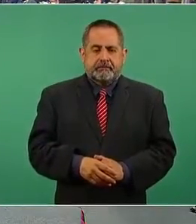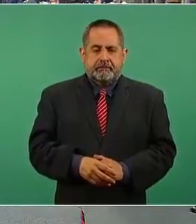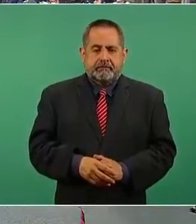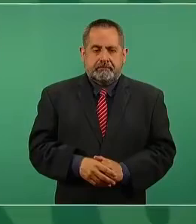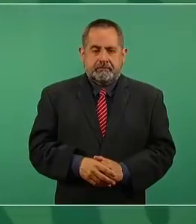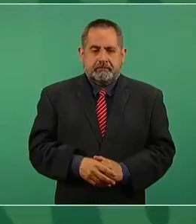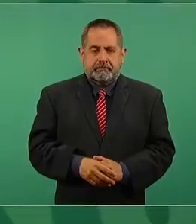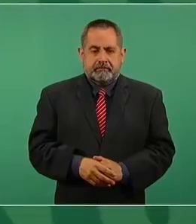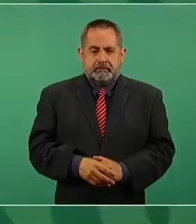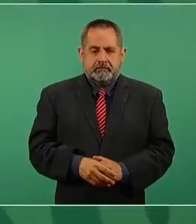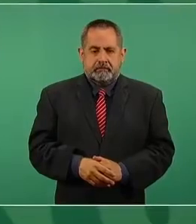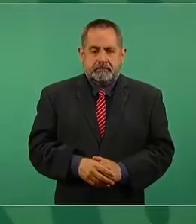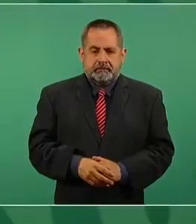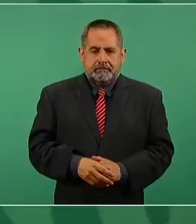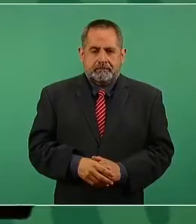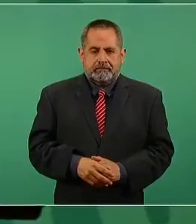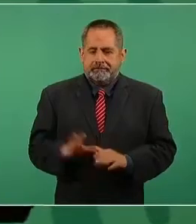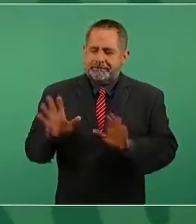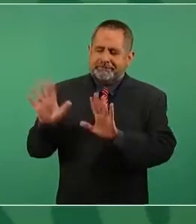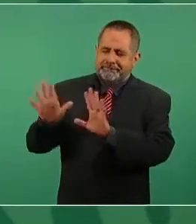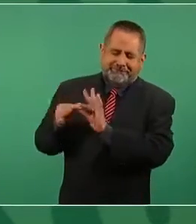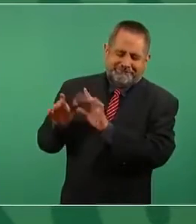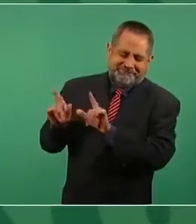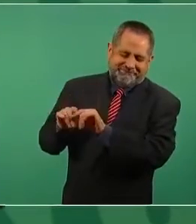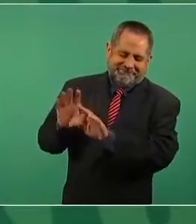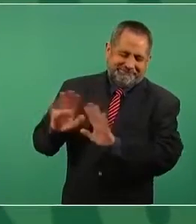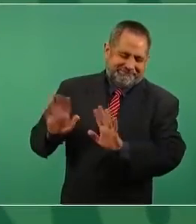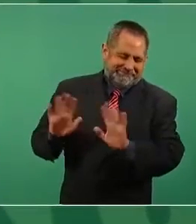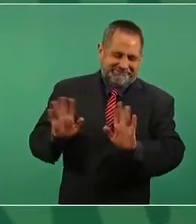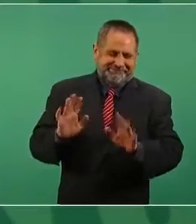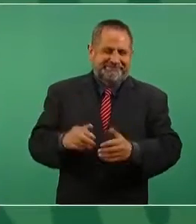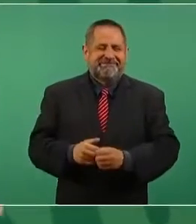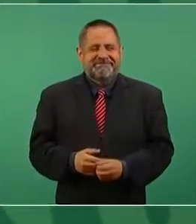Sí. Pero ya no voy a seguir.